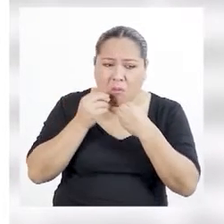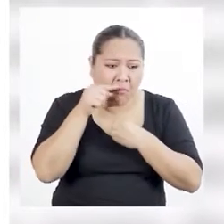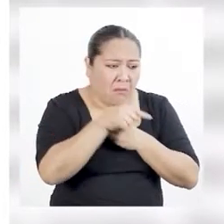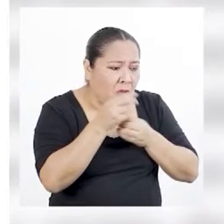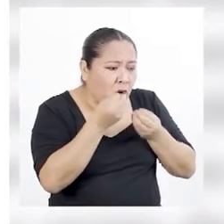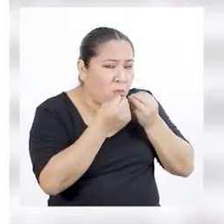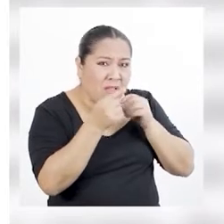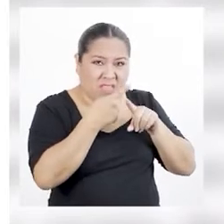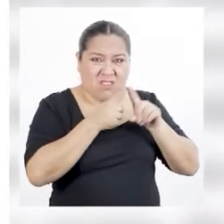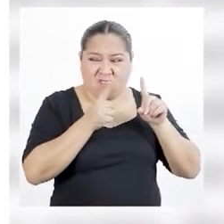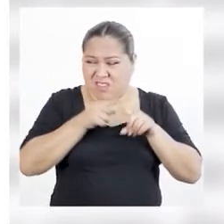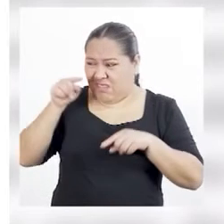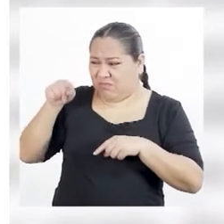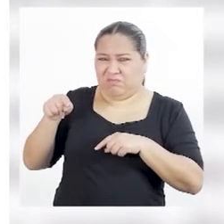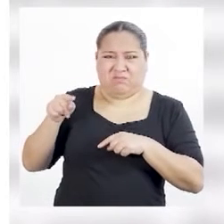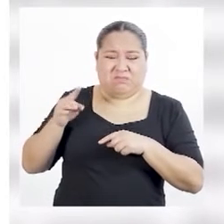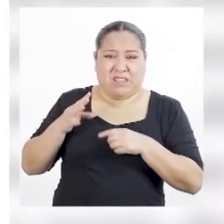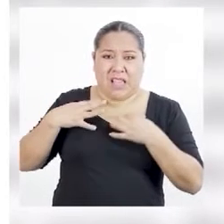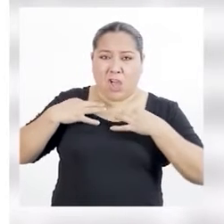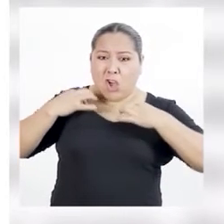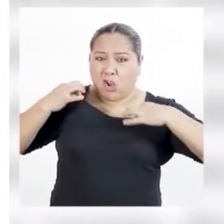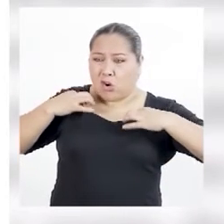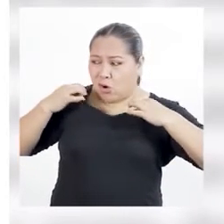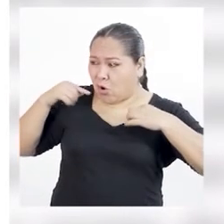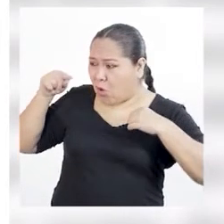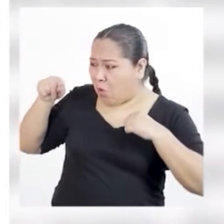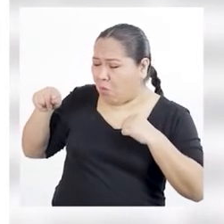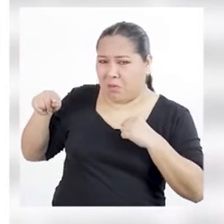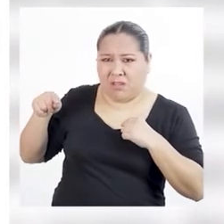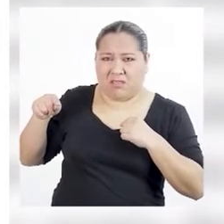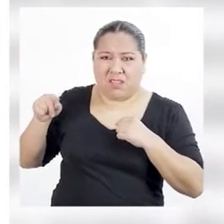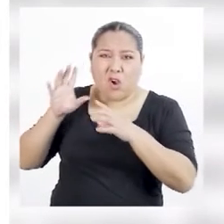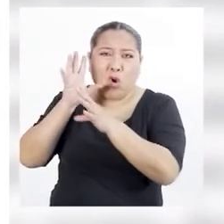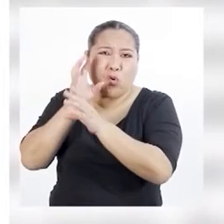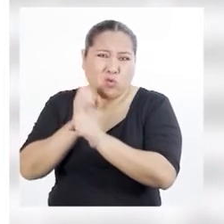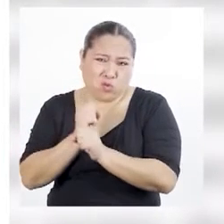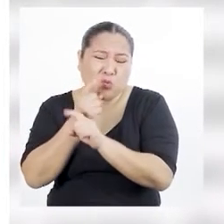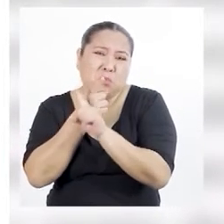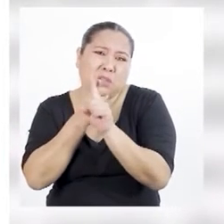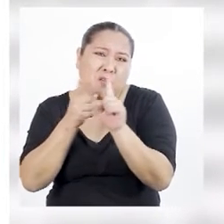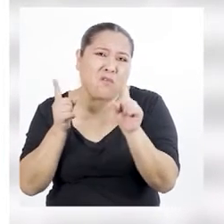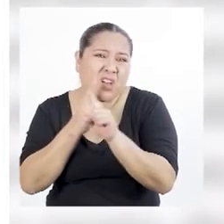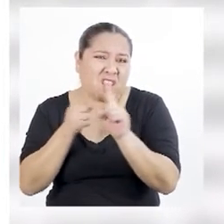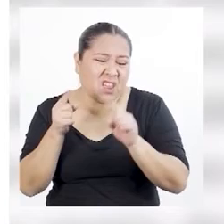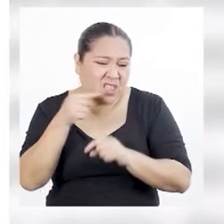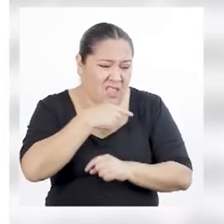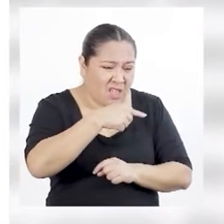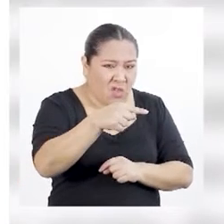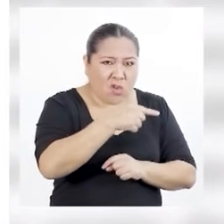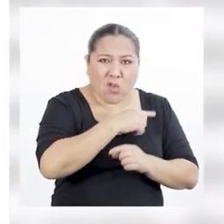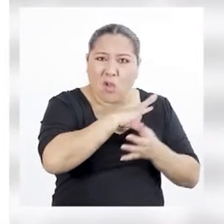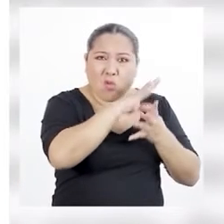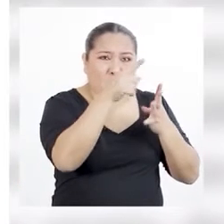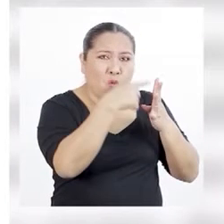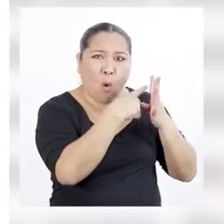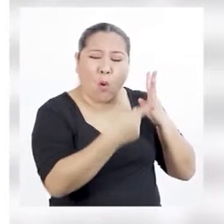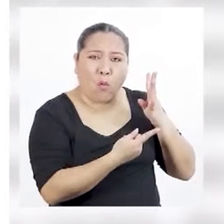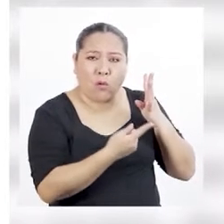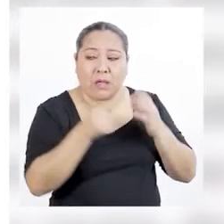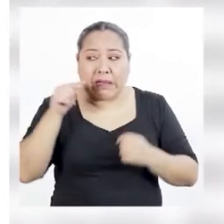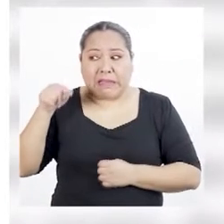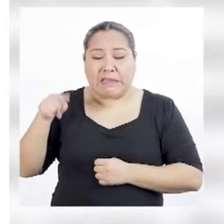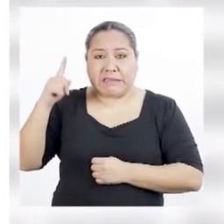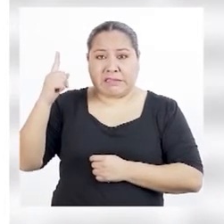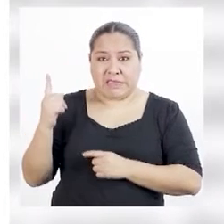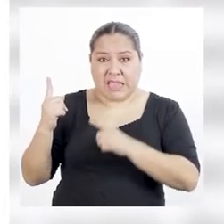los demás niños comían. Se vestía y tenía costumbres diferentes a las de todos los demás. Este